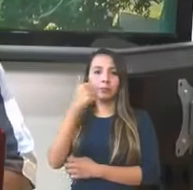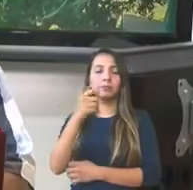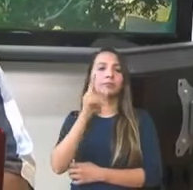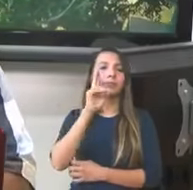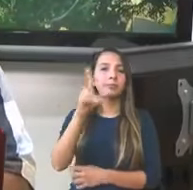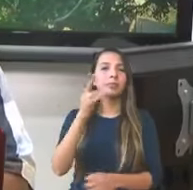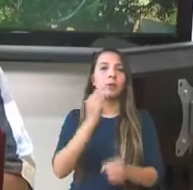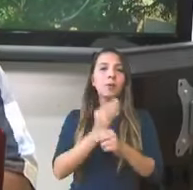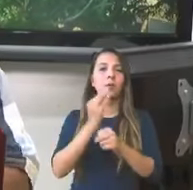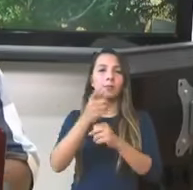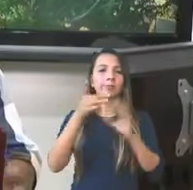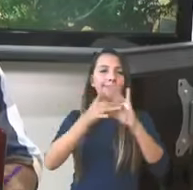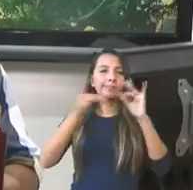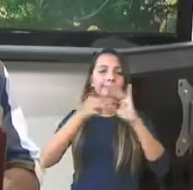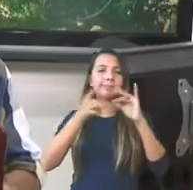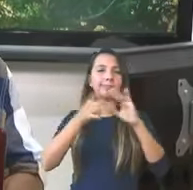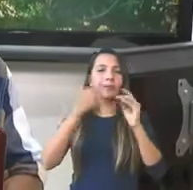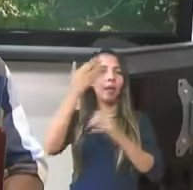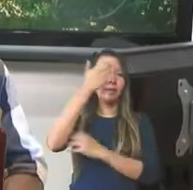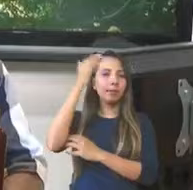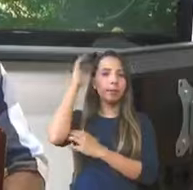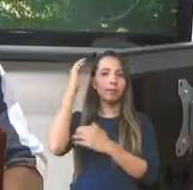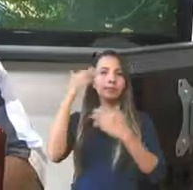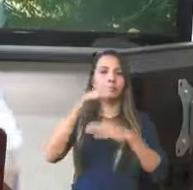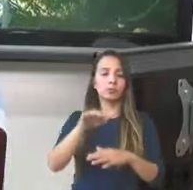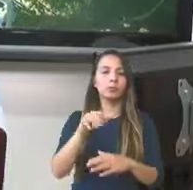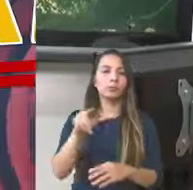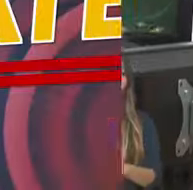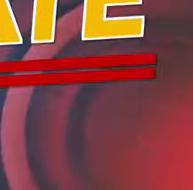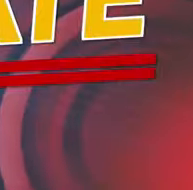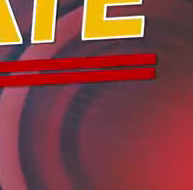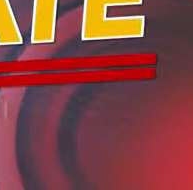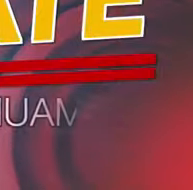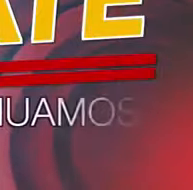nos dice el presidente Armando Ayala con respecto a este simulacro.